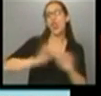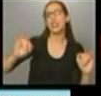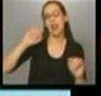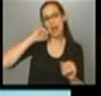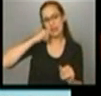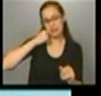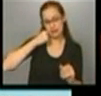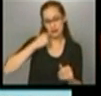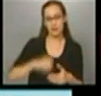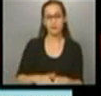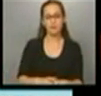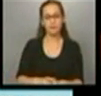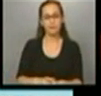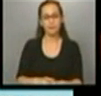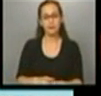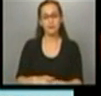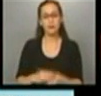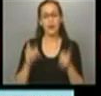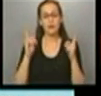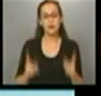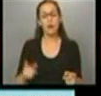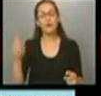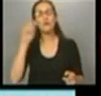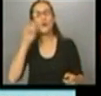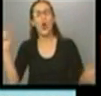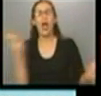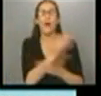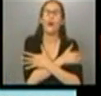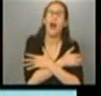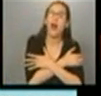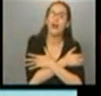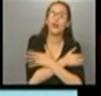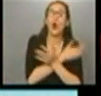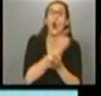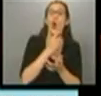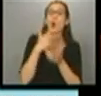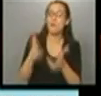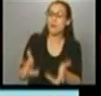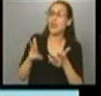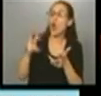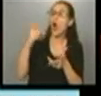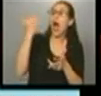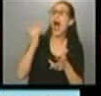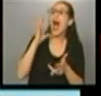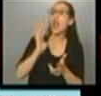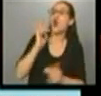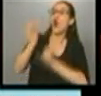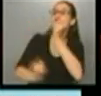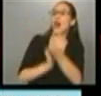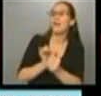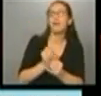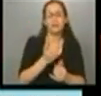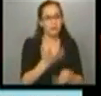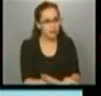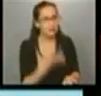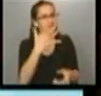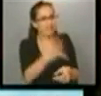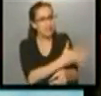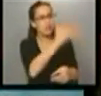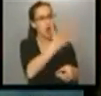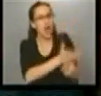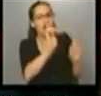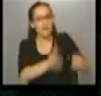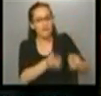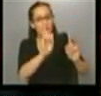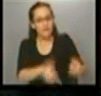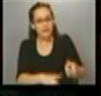Me dio un abrazo, un beso y me dijo, papá, tengo algo que contarte. Y yo le dije, oíme, estuvimos 5 horas hablando y me